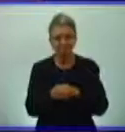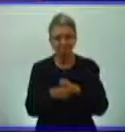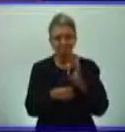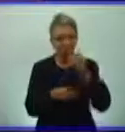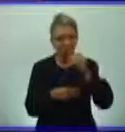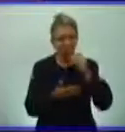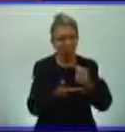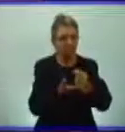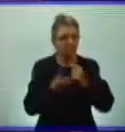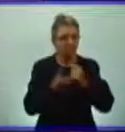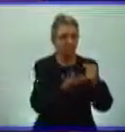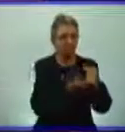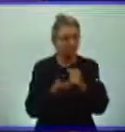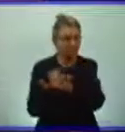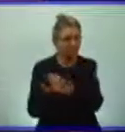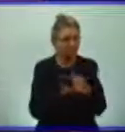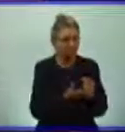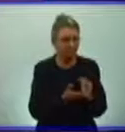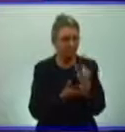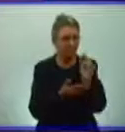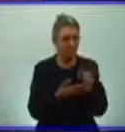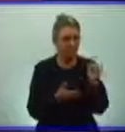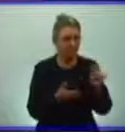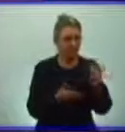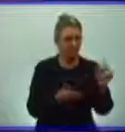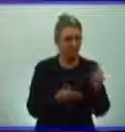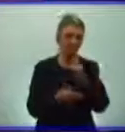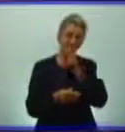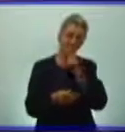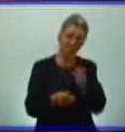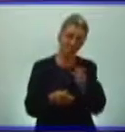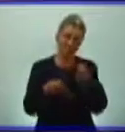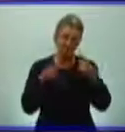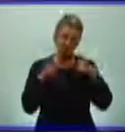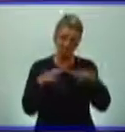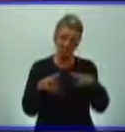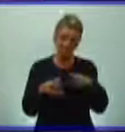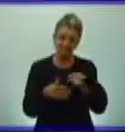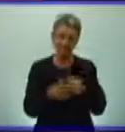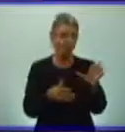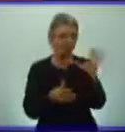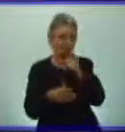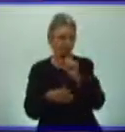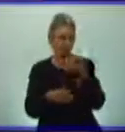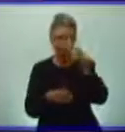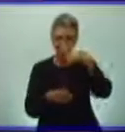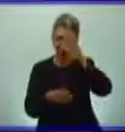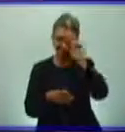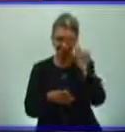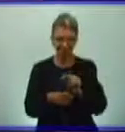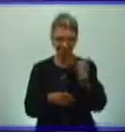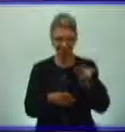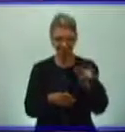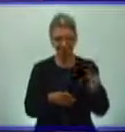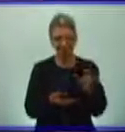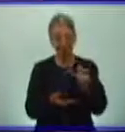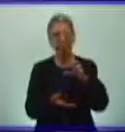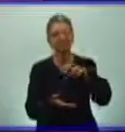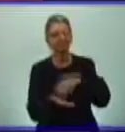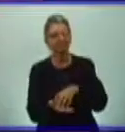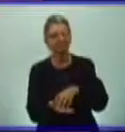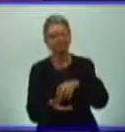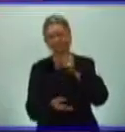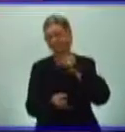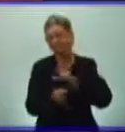los hombres sería difícil la vida. Recuerda que todos somos cubanos. Tanto en las ciudades como en los